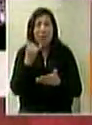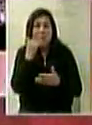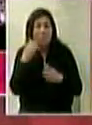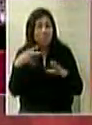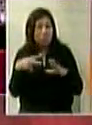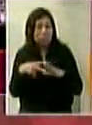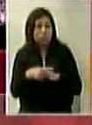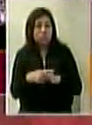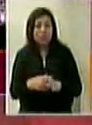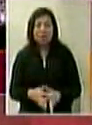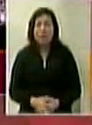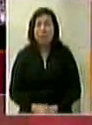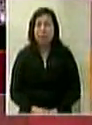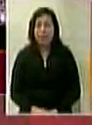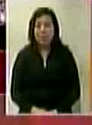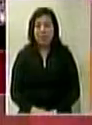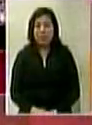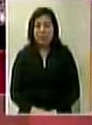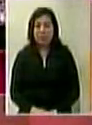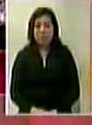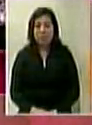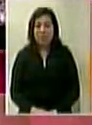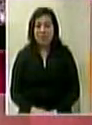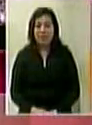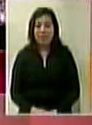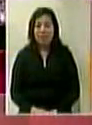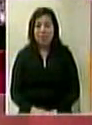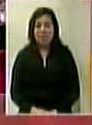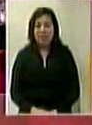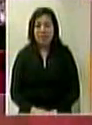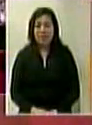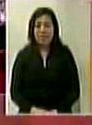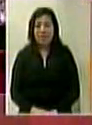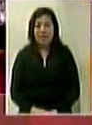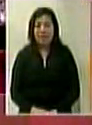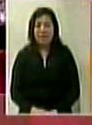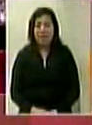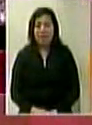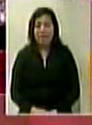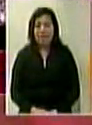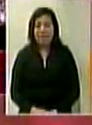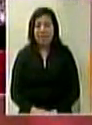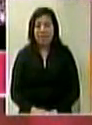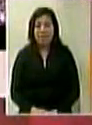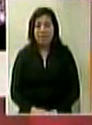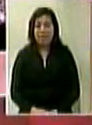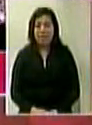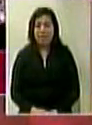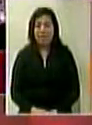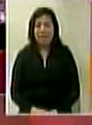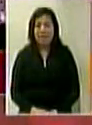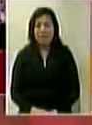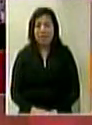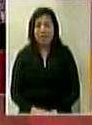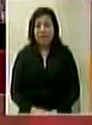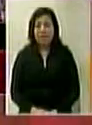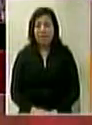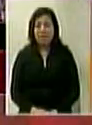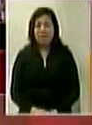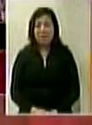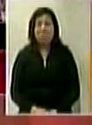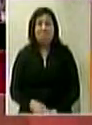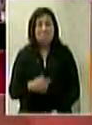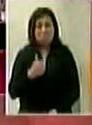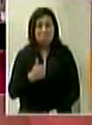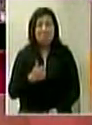y las señales de correo en el penal en el que está el señor Antauro Humala. Y eso está